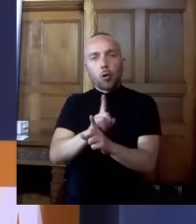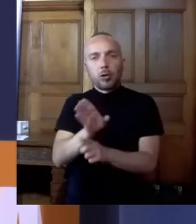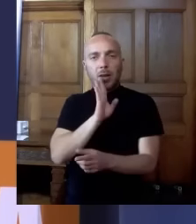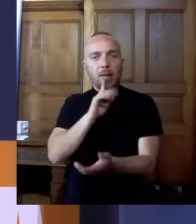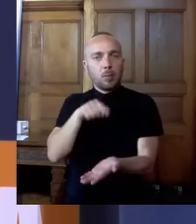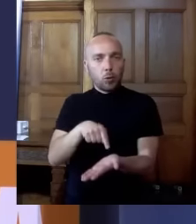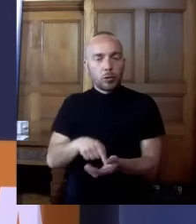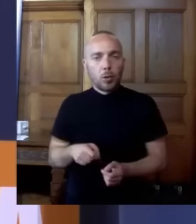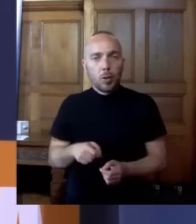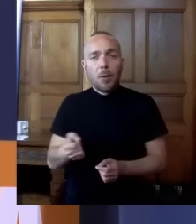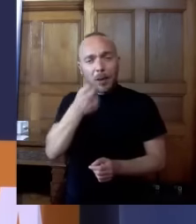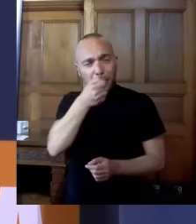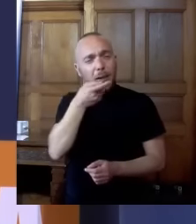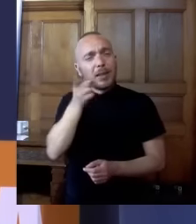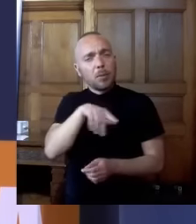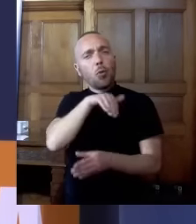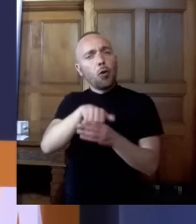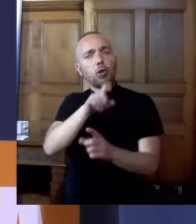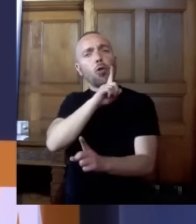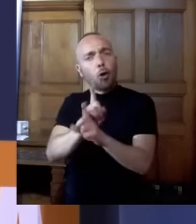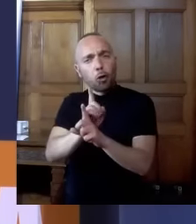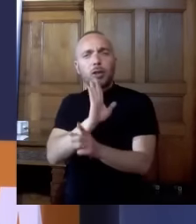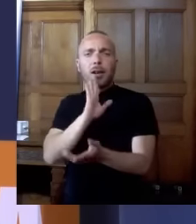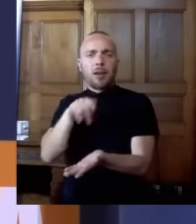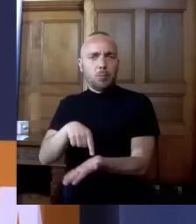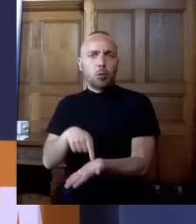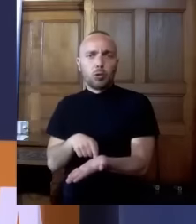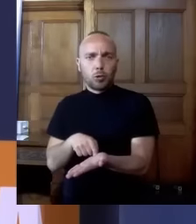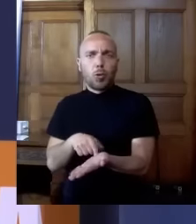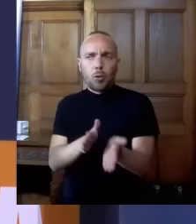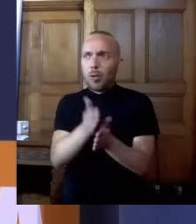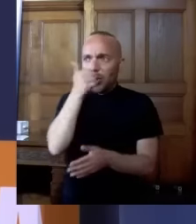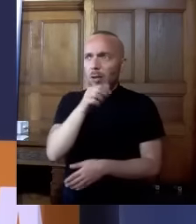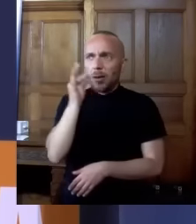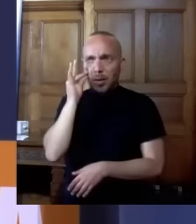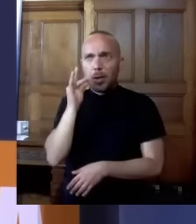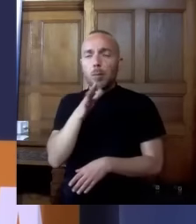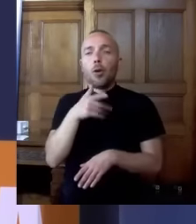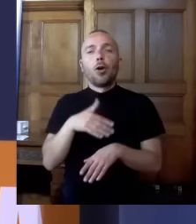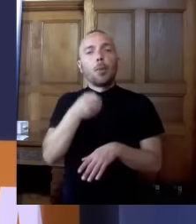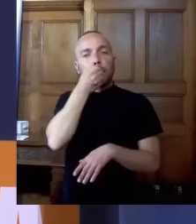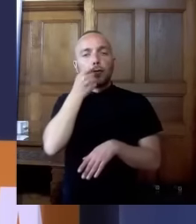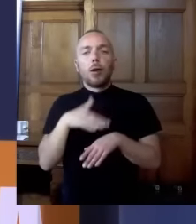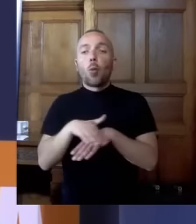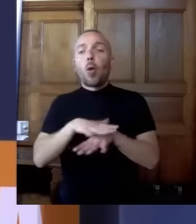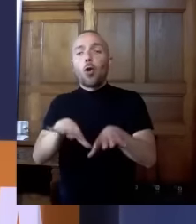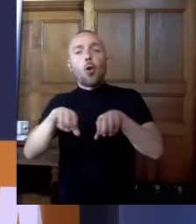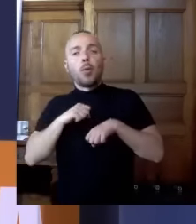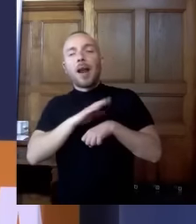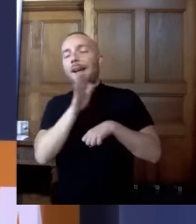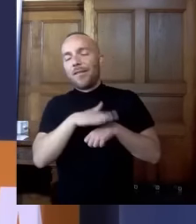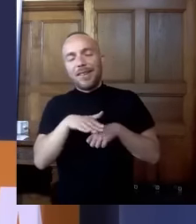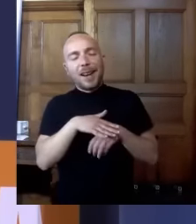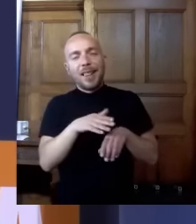que el partido socialista también votó en contra de ese impuesto compañeros y compañeras porque a la hora de la hora Cuando gobiernan defienden los mismos intereses que